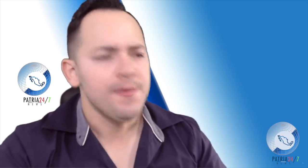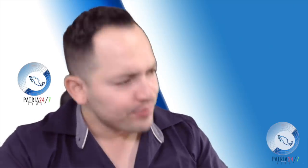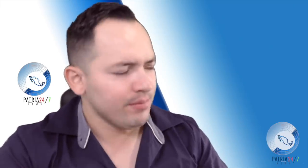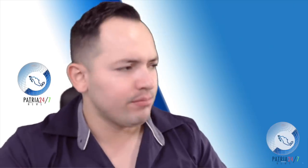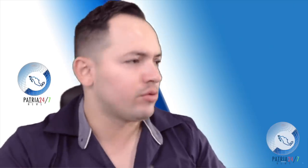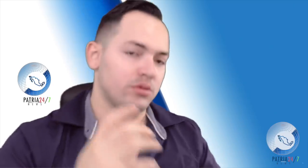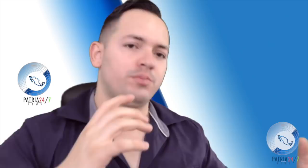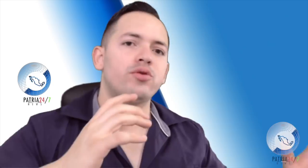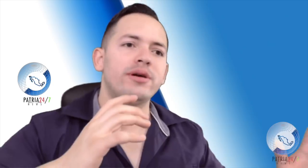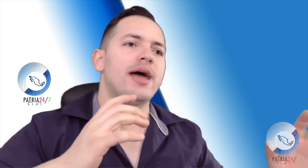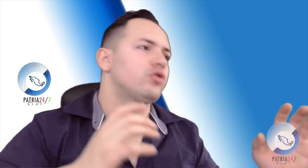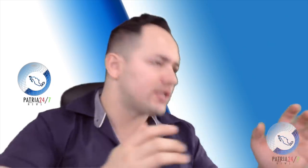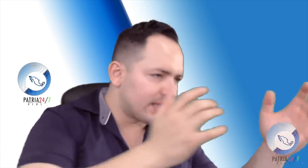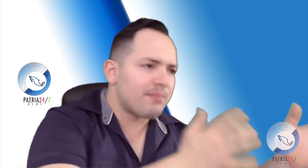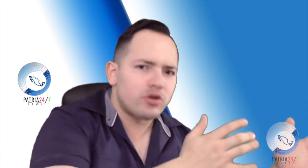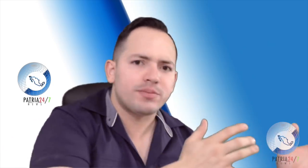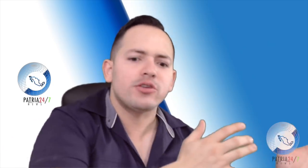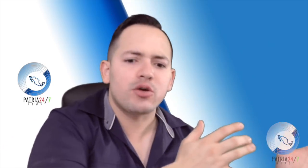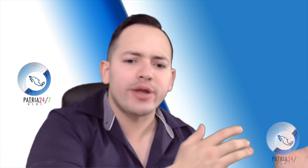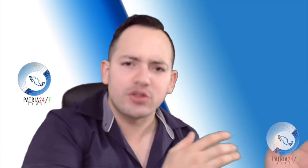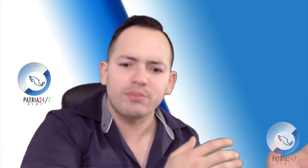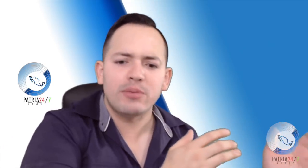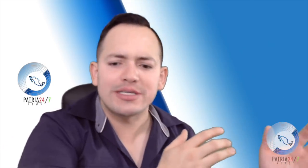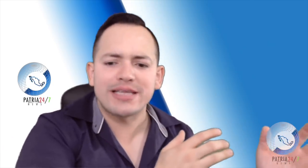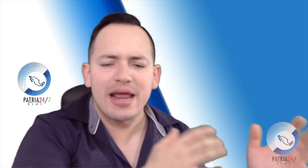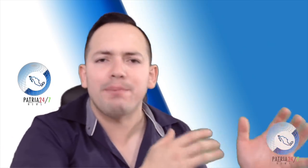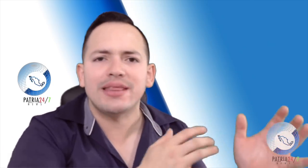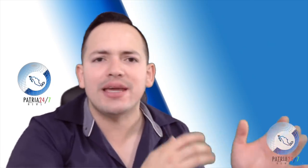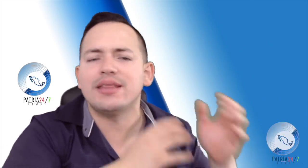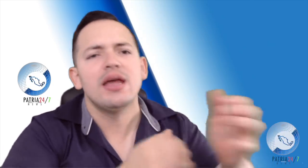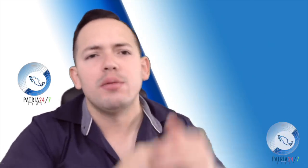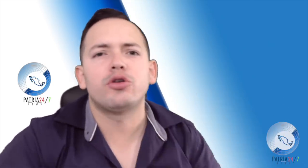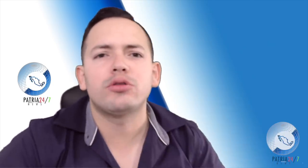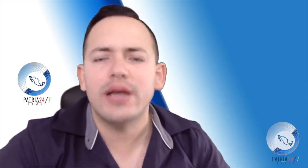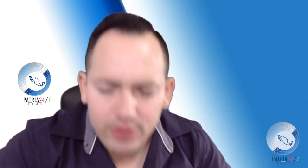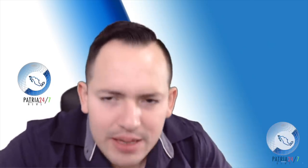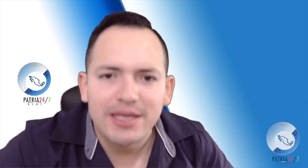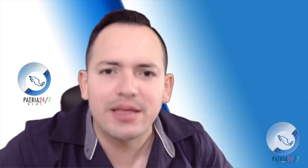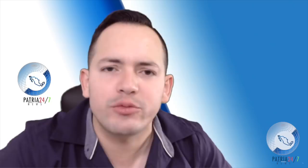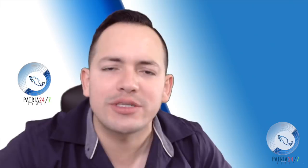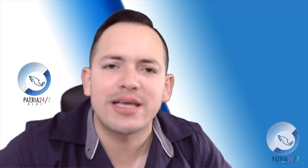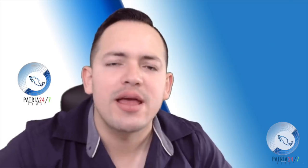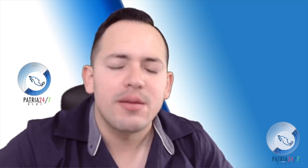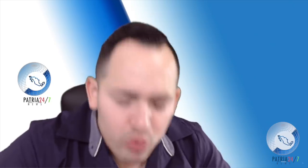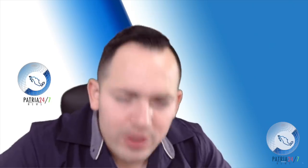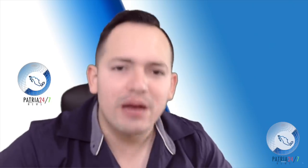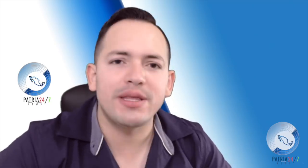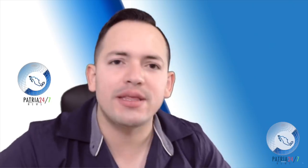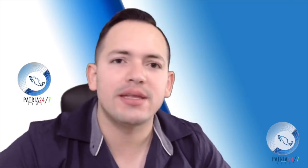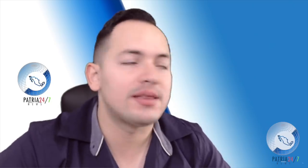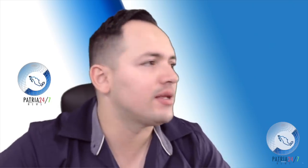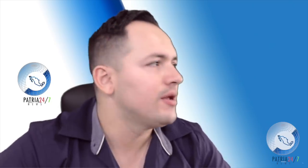recursos. Por un lado, sí, también los medios de comunicación vamos a estar al pendiente. Por otro lado, también debemos estar muy